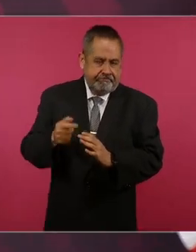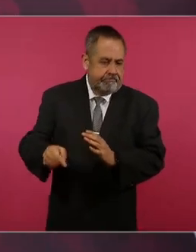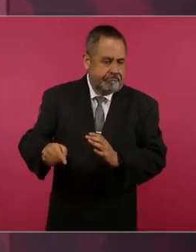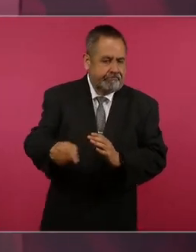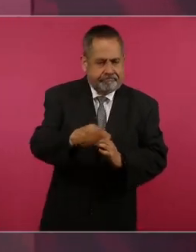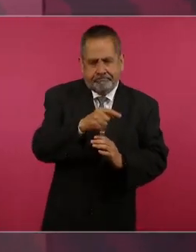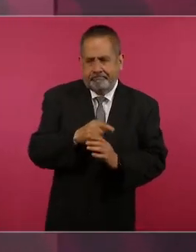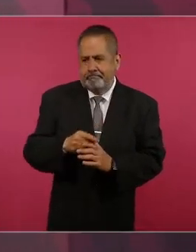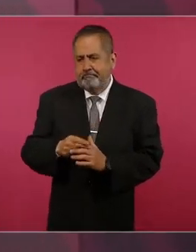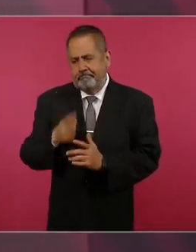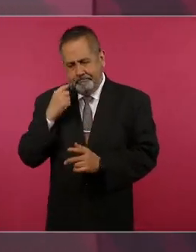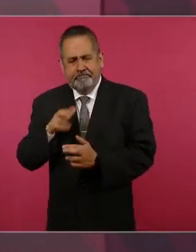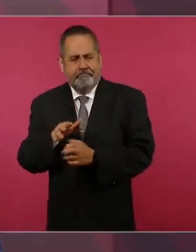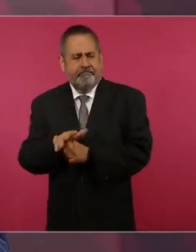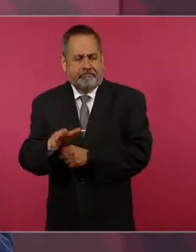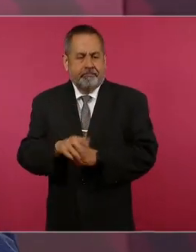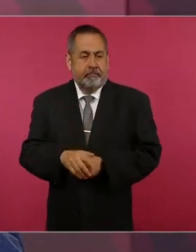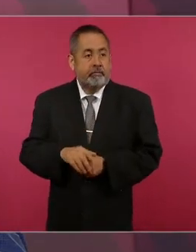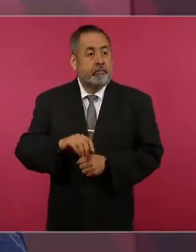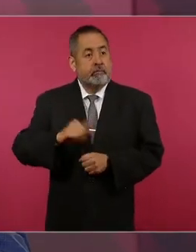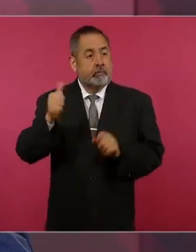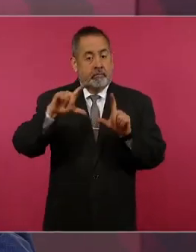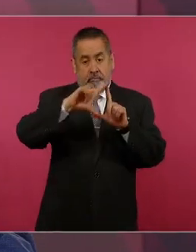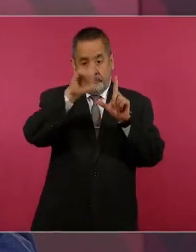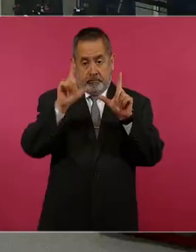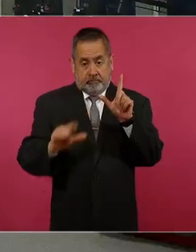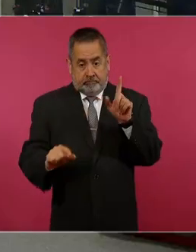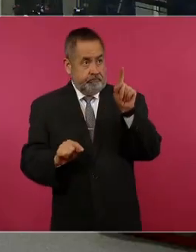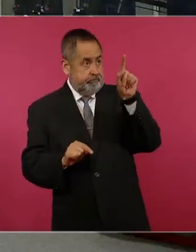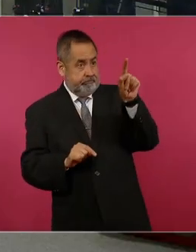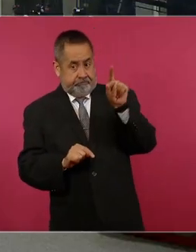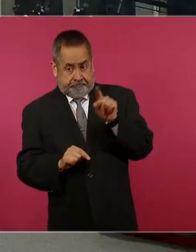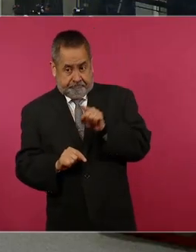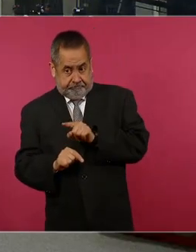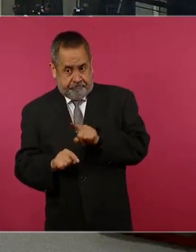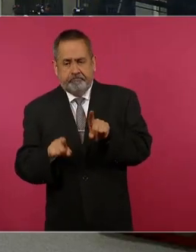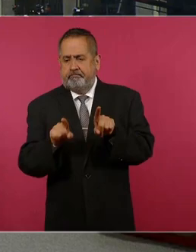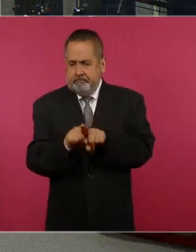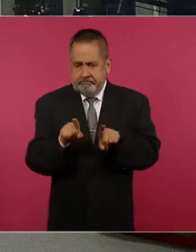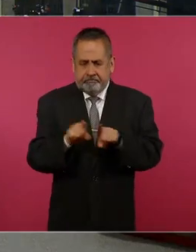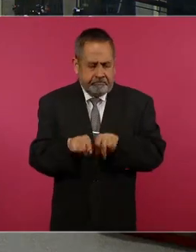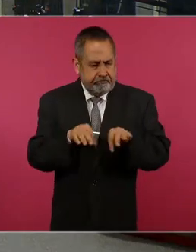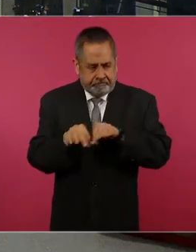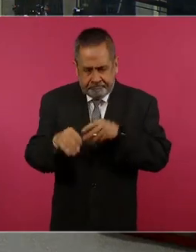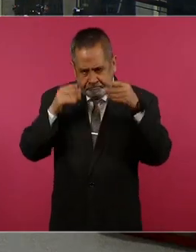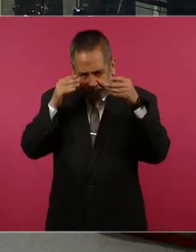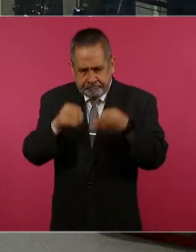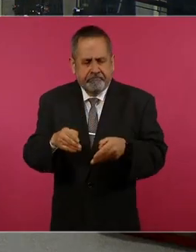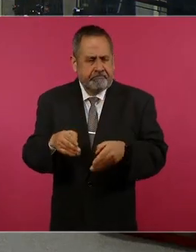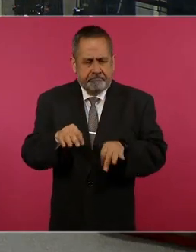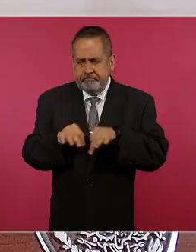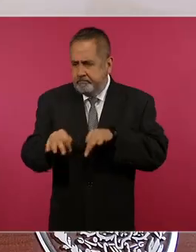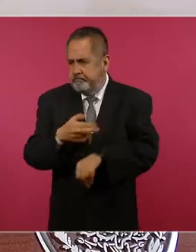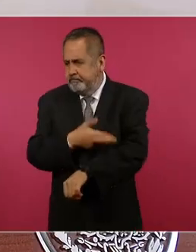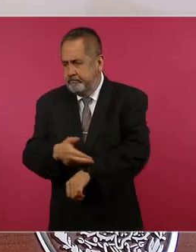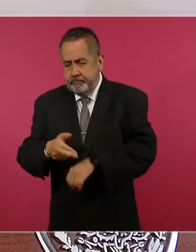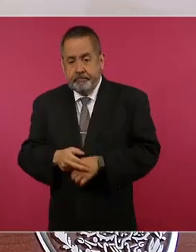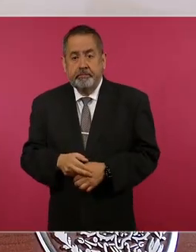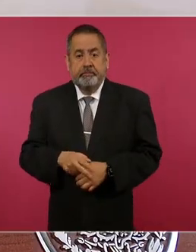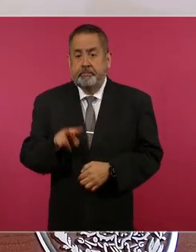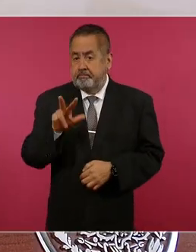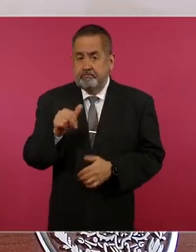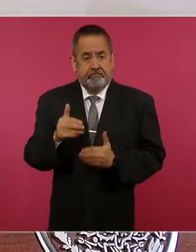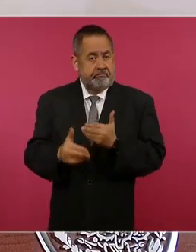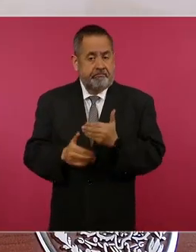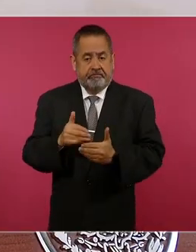estados, en otras regiones del país lo mismo, se está trabajando, se ha avanzado